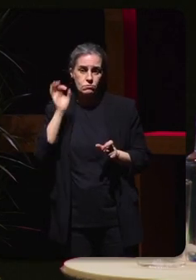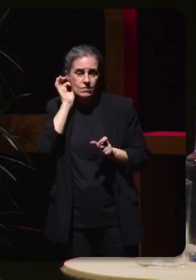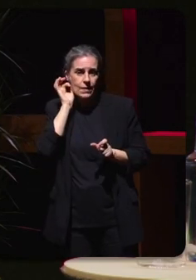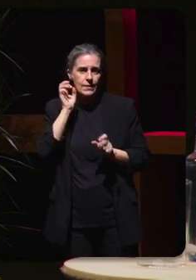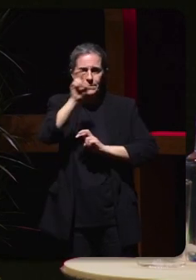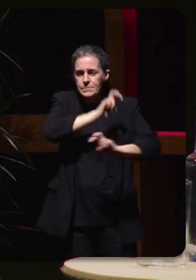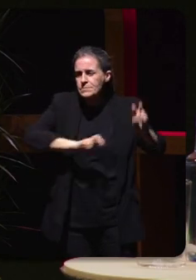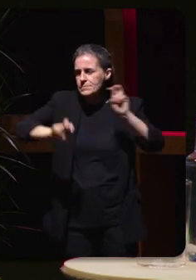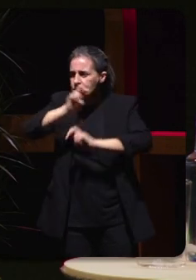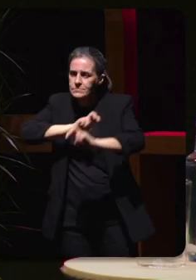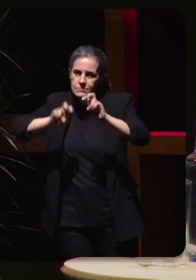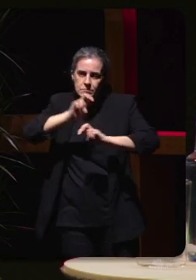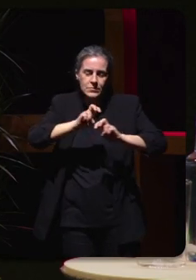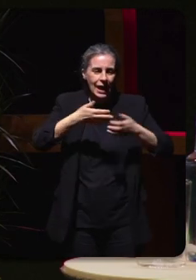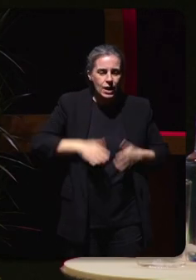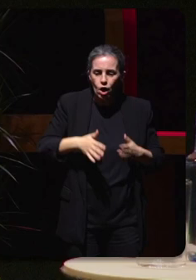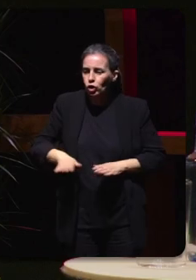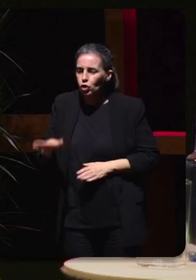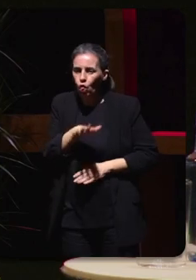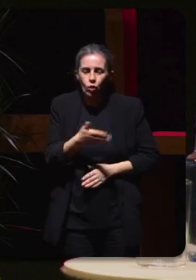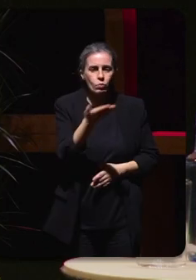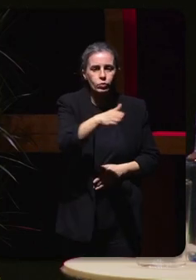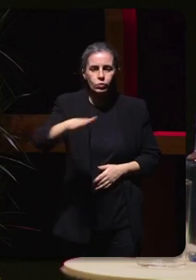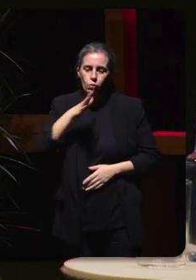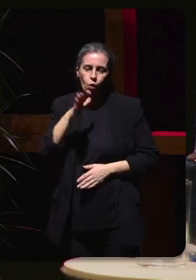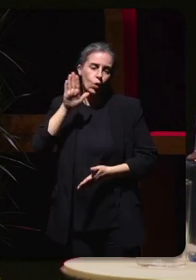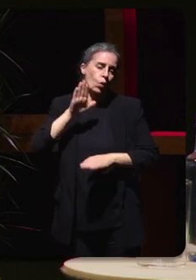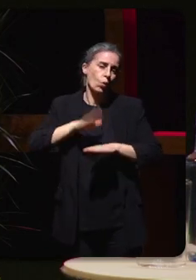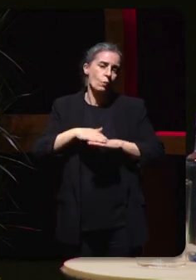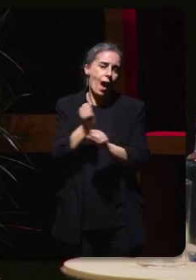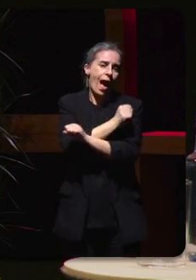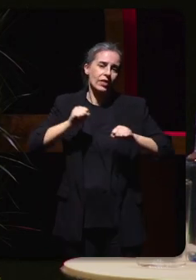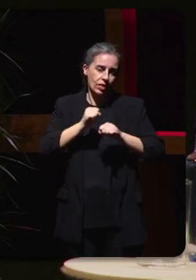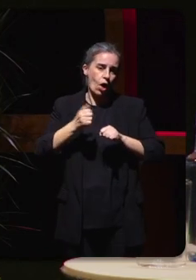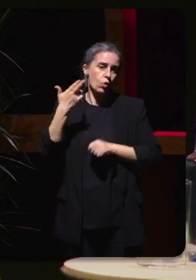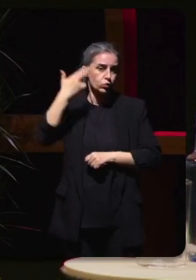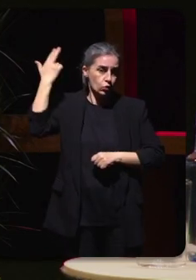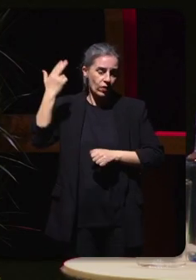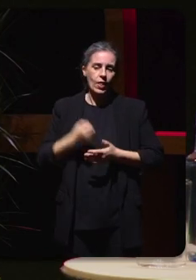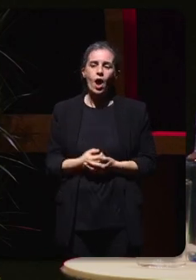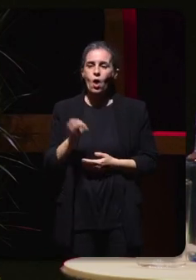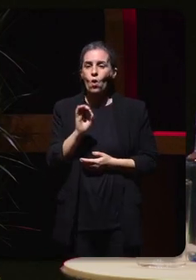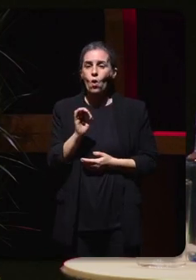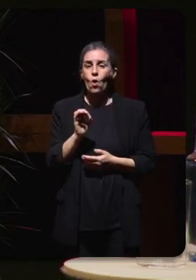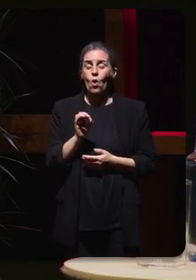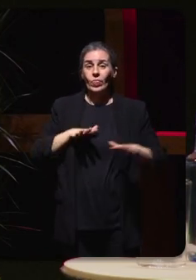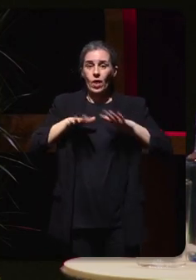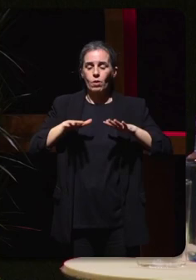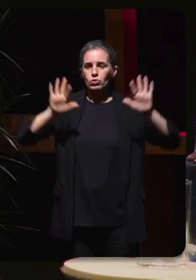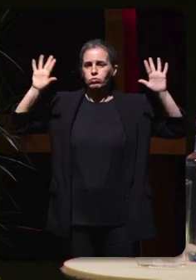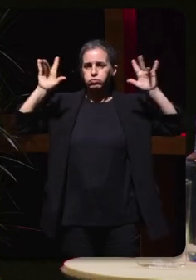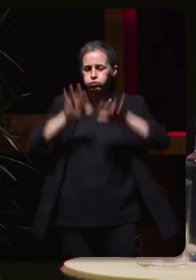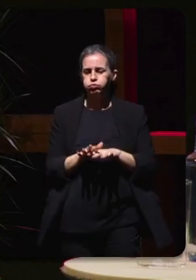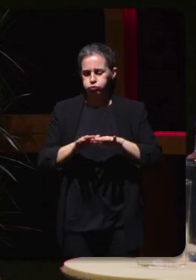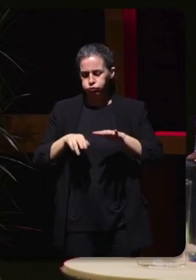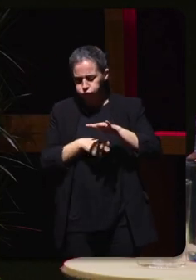hijos entre los cadáveres tras un atentado suicida o bajo los escombros de un terremoto o de